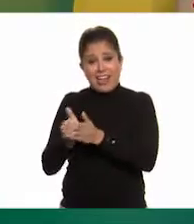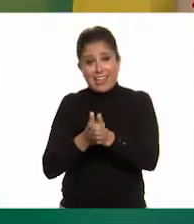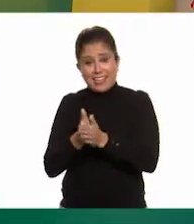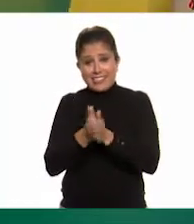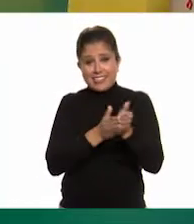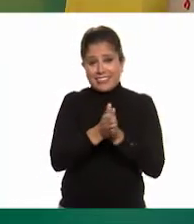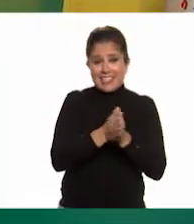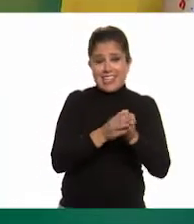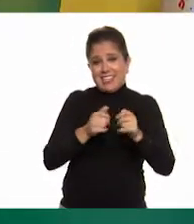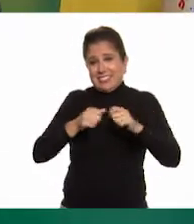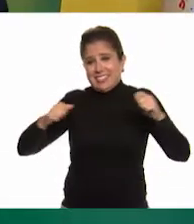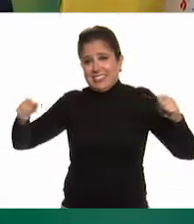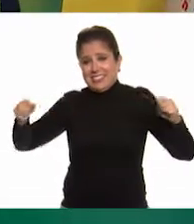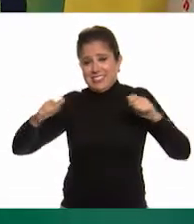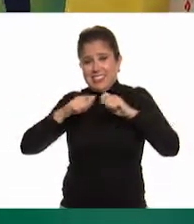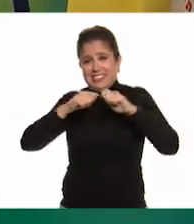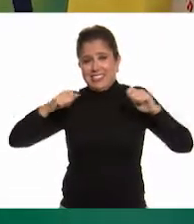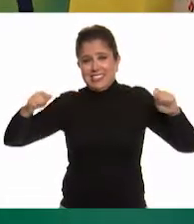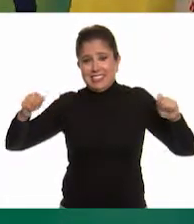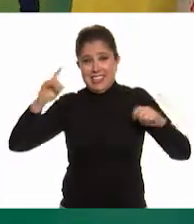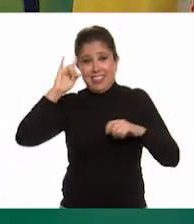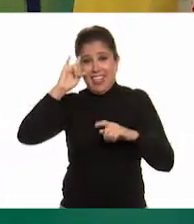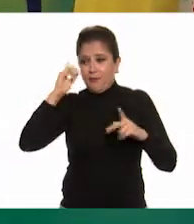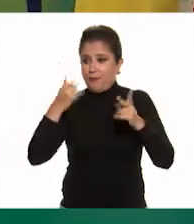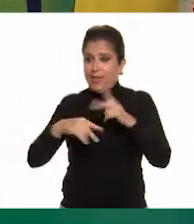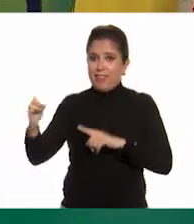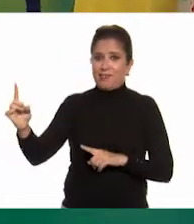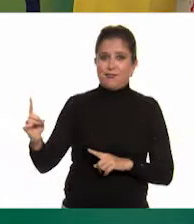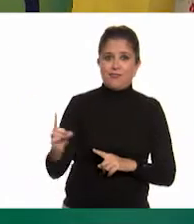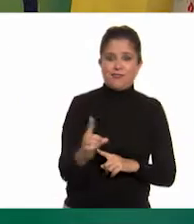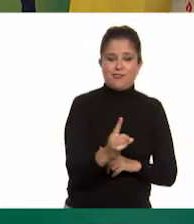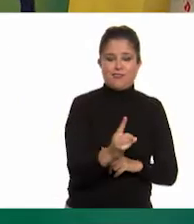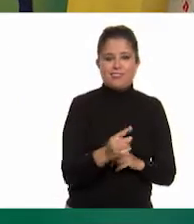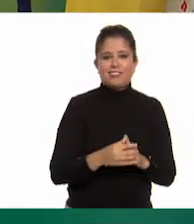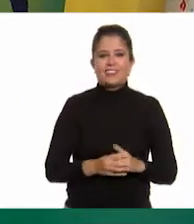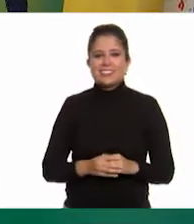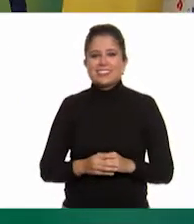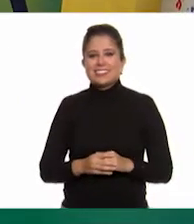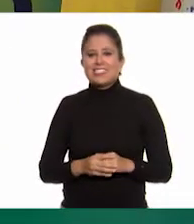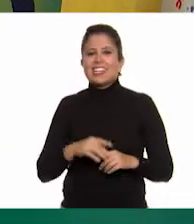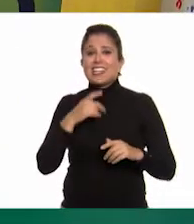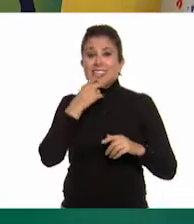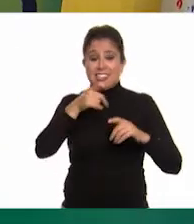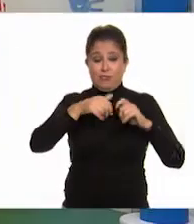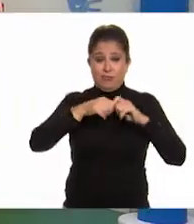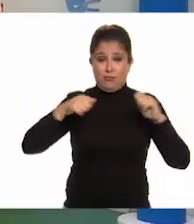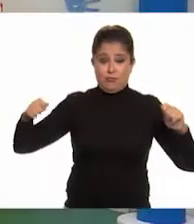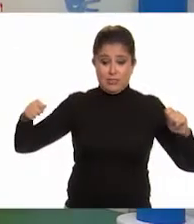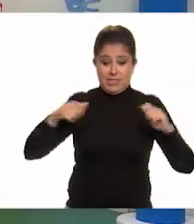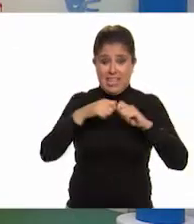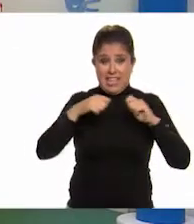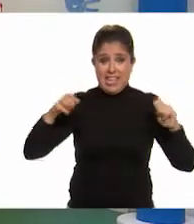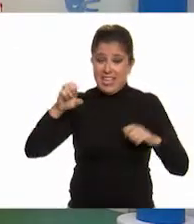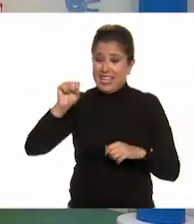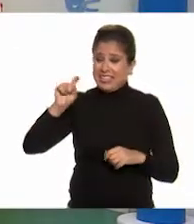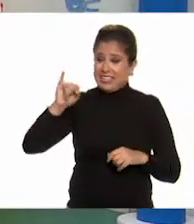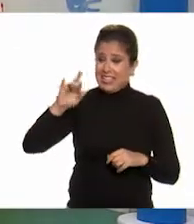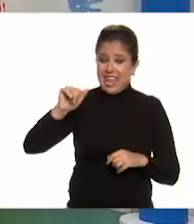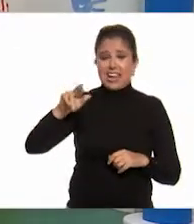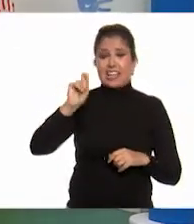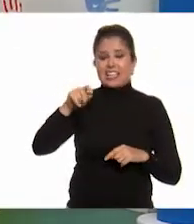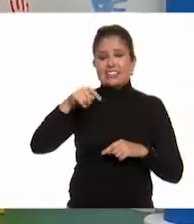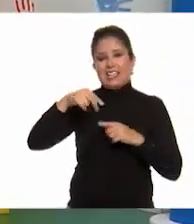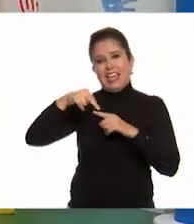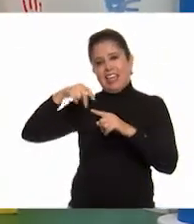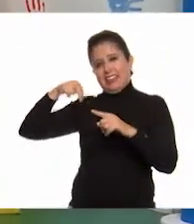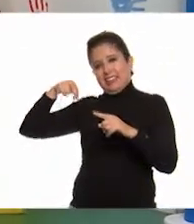molinillo, estirar, estirar, que el demonio va a pasar. Cuando decimos estirar, estirar, nos hacemos para atrás, ¿sí? Que el demonio